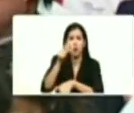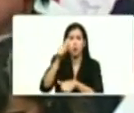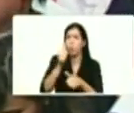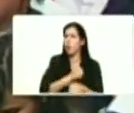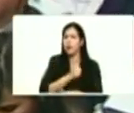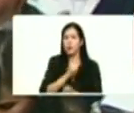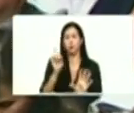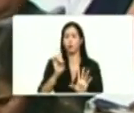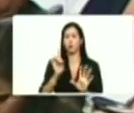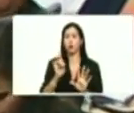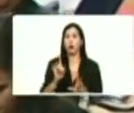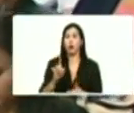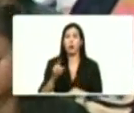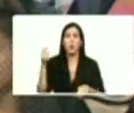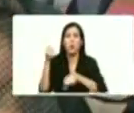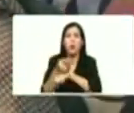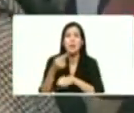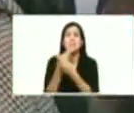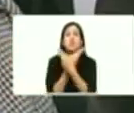justos por pecadores